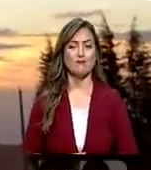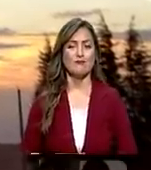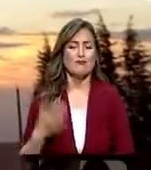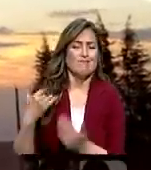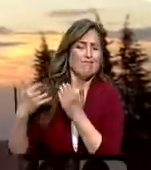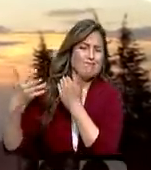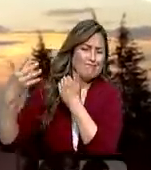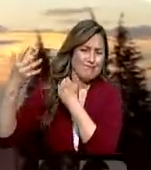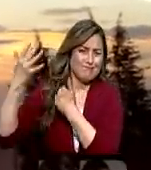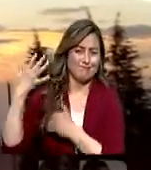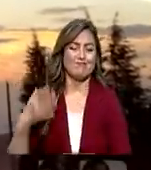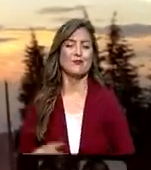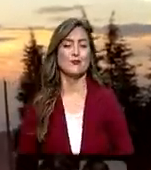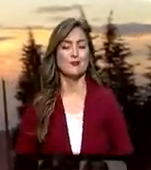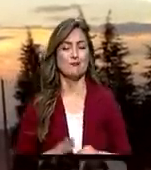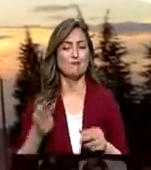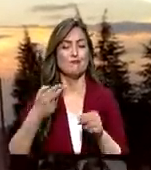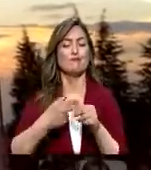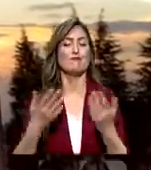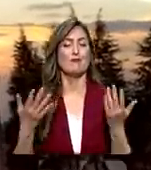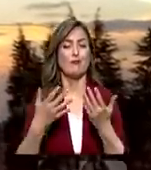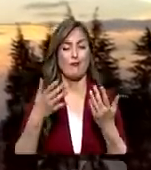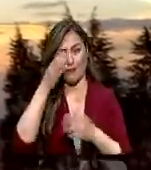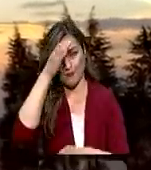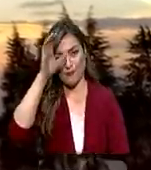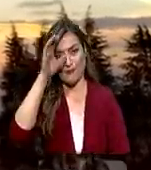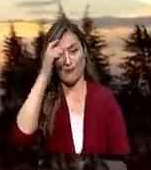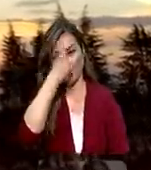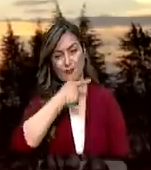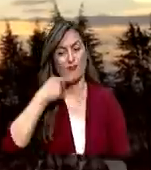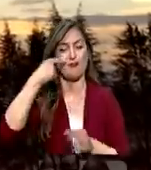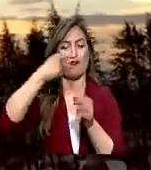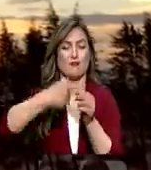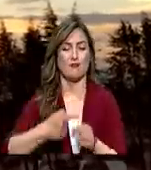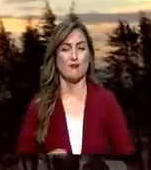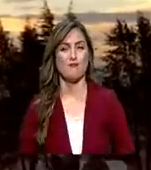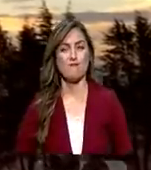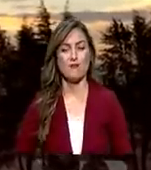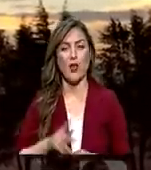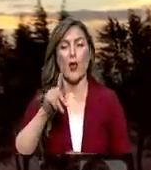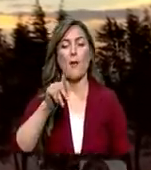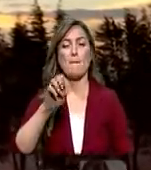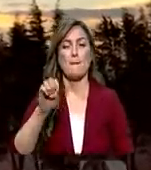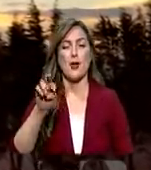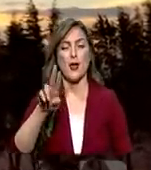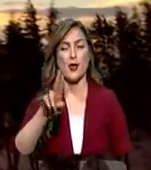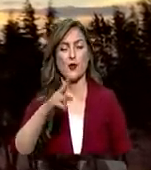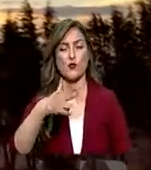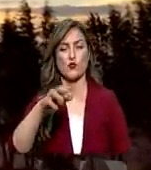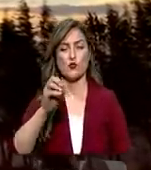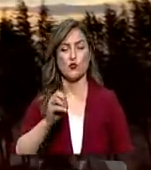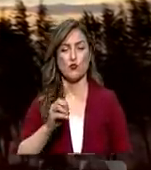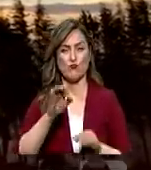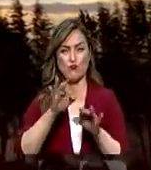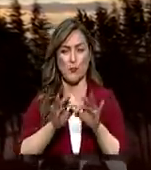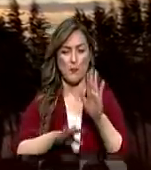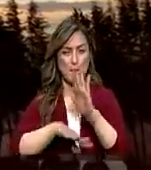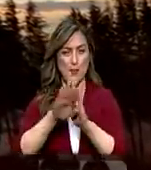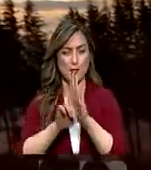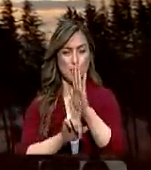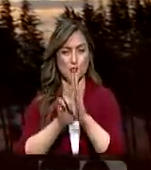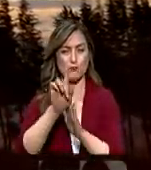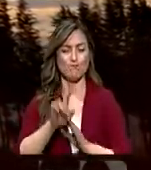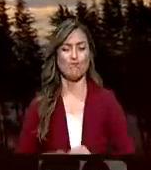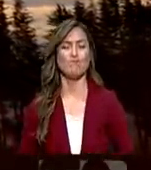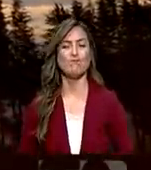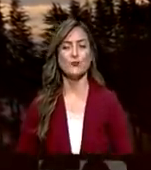tiempos preincaicos, formó parte de lo que hoy denominamos la cultura quitocara, siendo junto a Perucho los pueblos más desarrollados y con mayor densidad